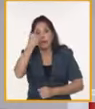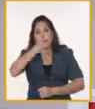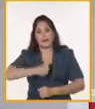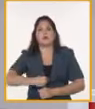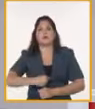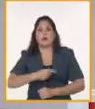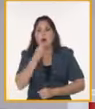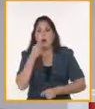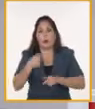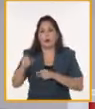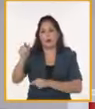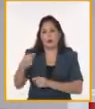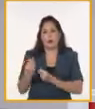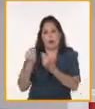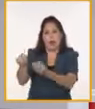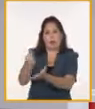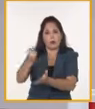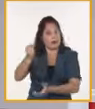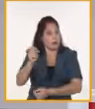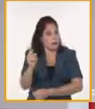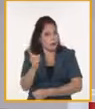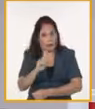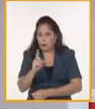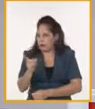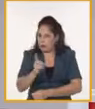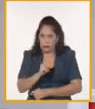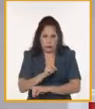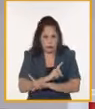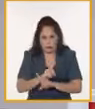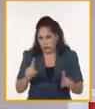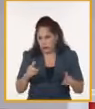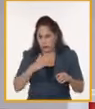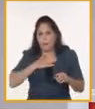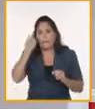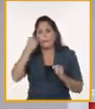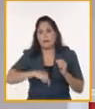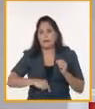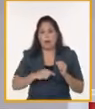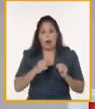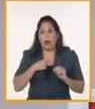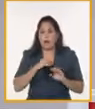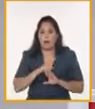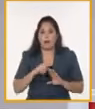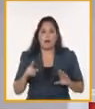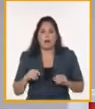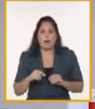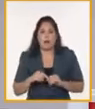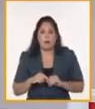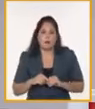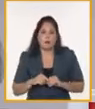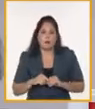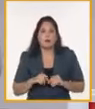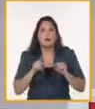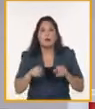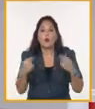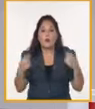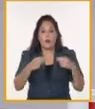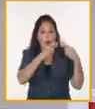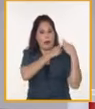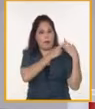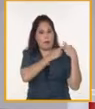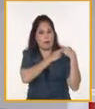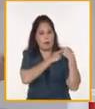intransferible y que usted no puede actuar en representación de un tercero o sea usted no puede actuar como testaferro usted tiene que ser responsable